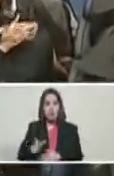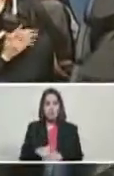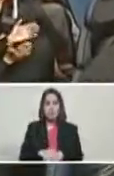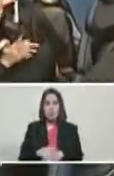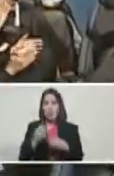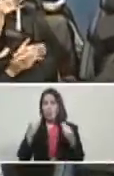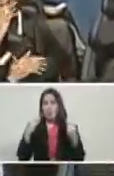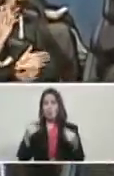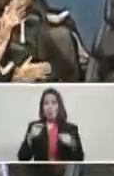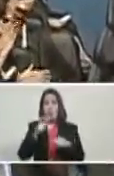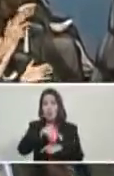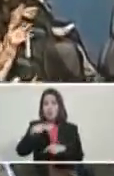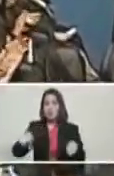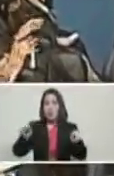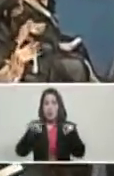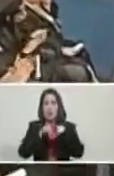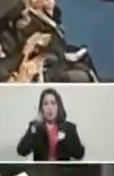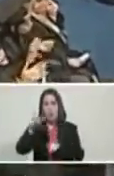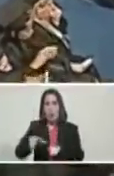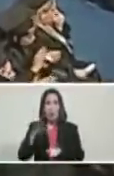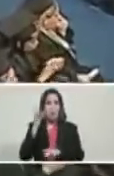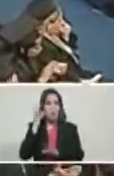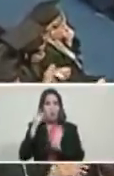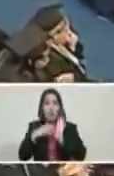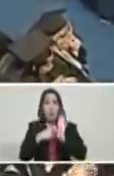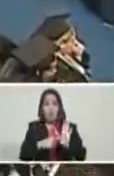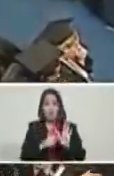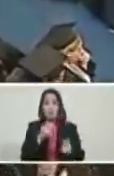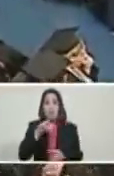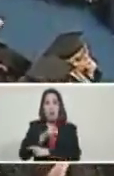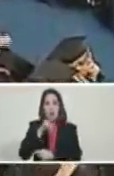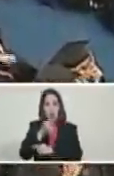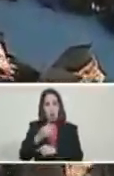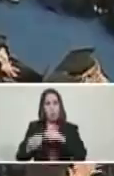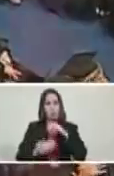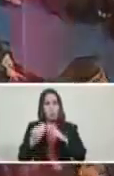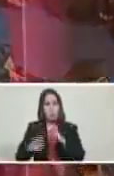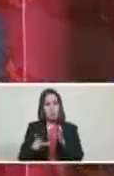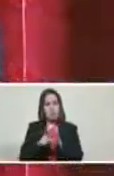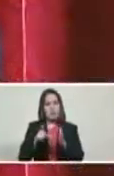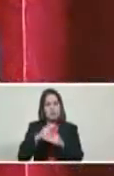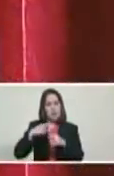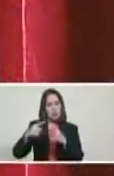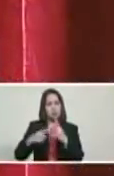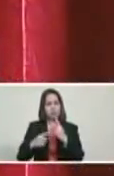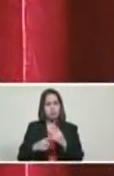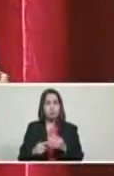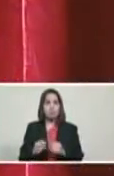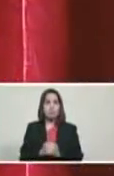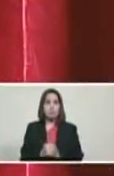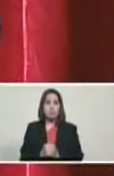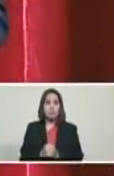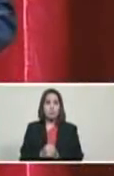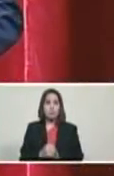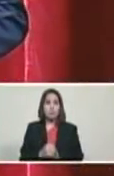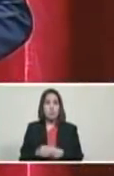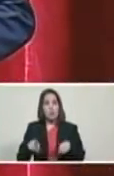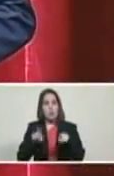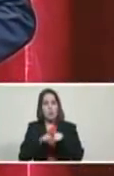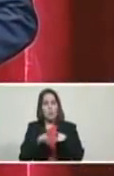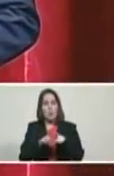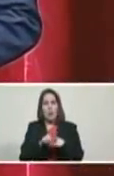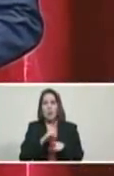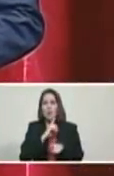millones. Millones de María. María, María. Como la canción.